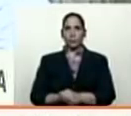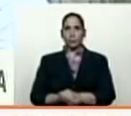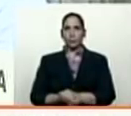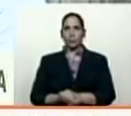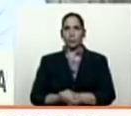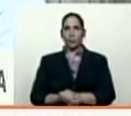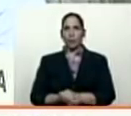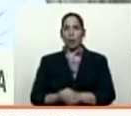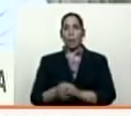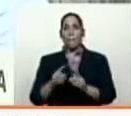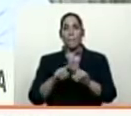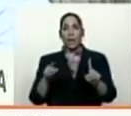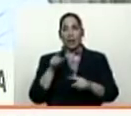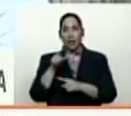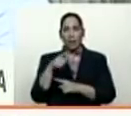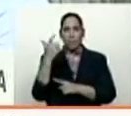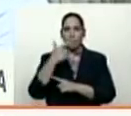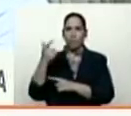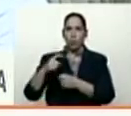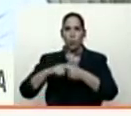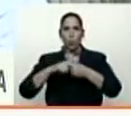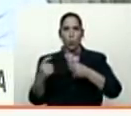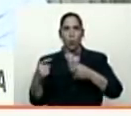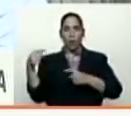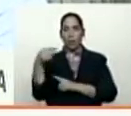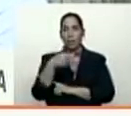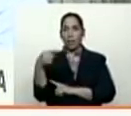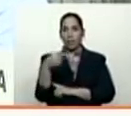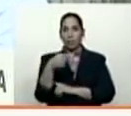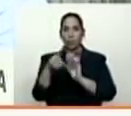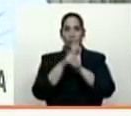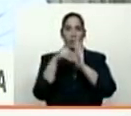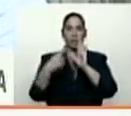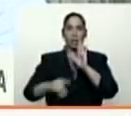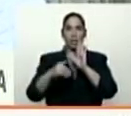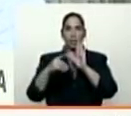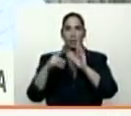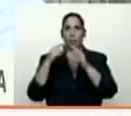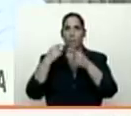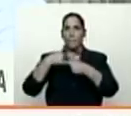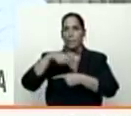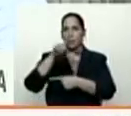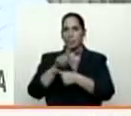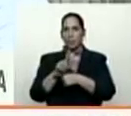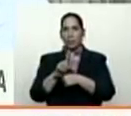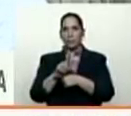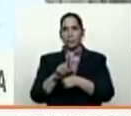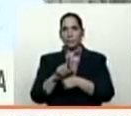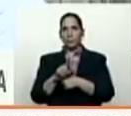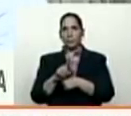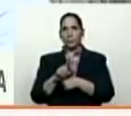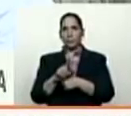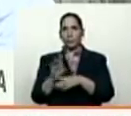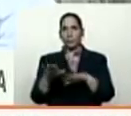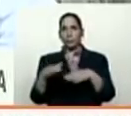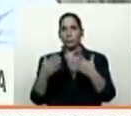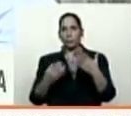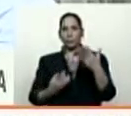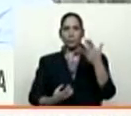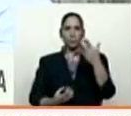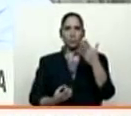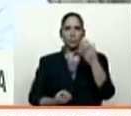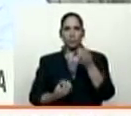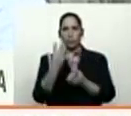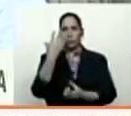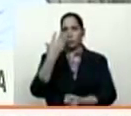la exclusión, a la negación de los derechos fundamentales como el derecho a una vida digna. Cuando surgen gobiernos